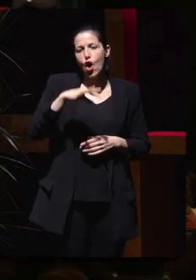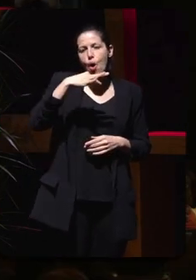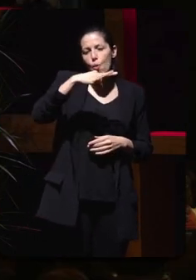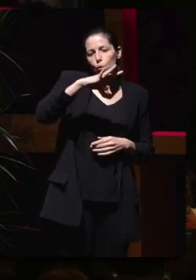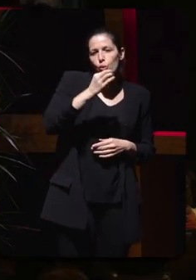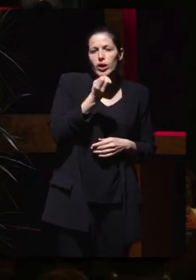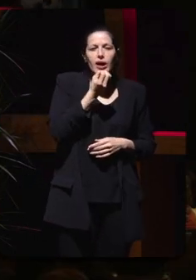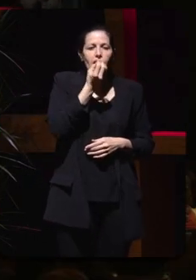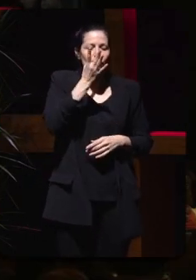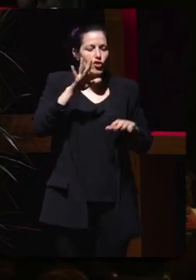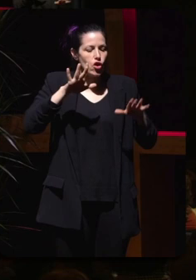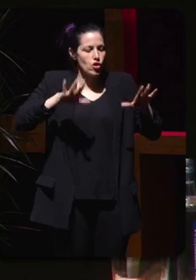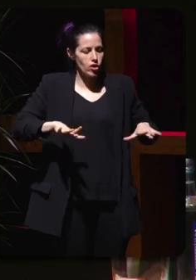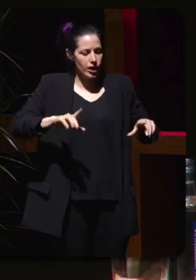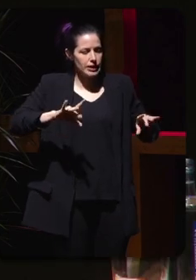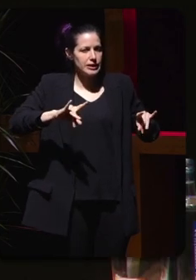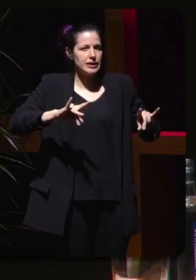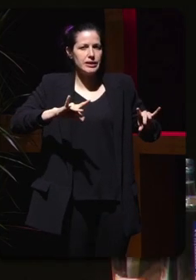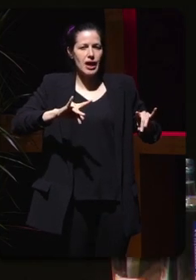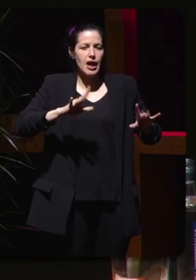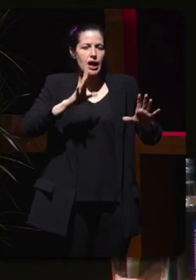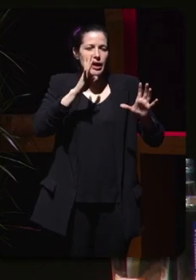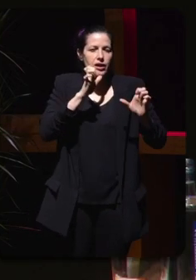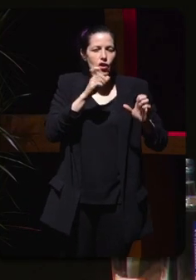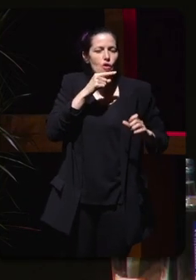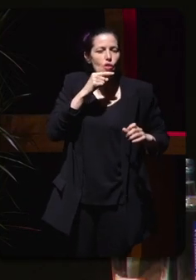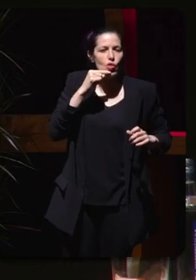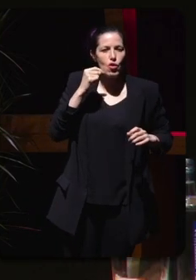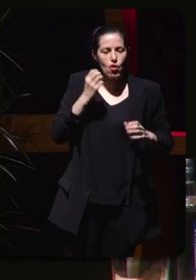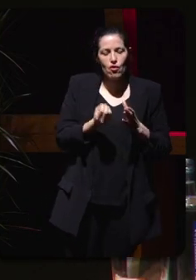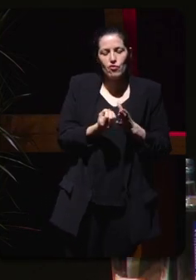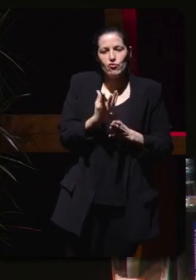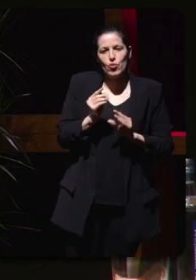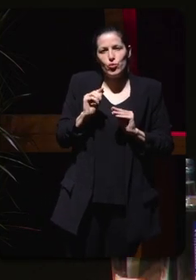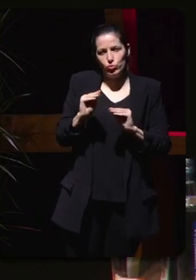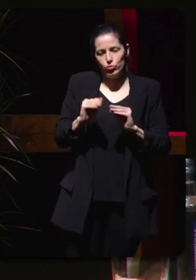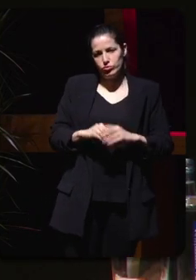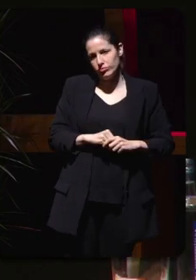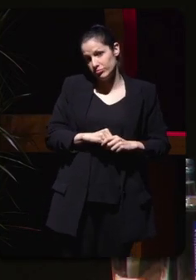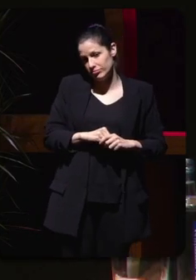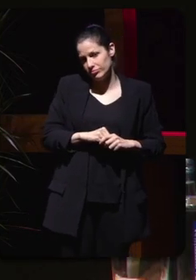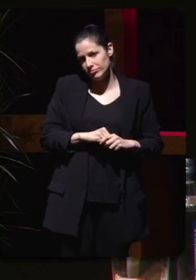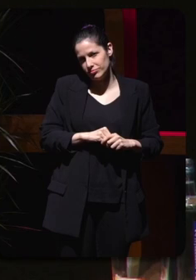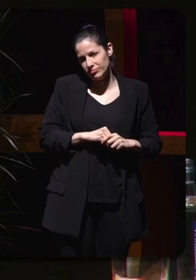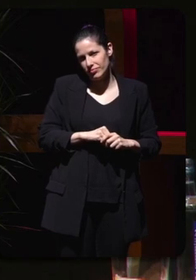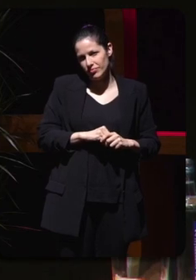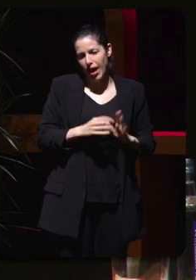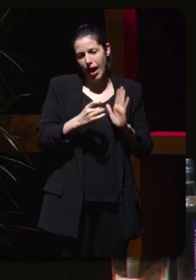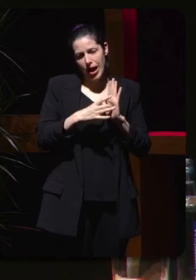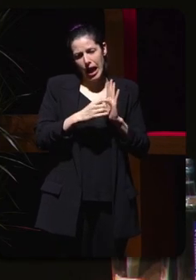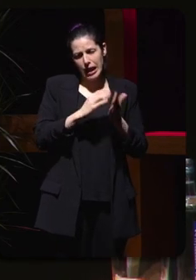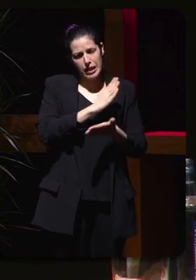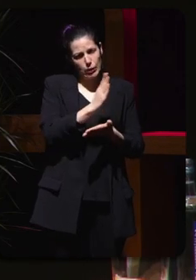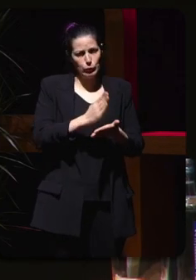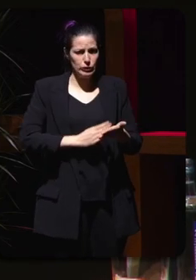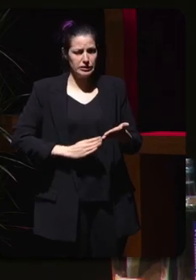en esta tierra de tragedia y de dolor. O sea, aparte de la calidad poética, o sea, pues realmente